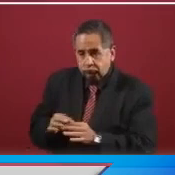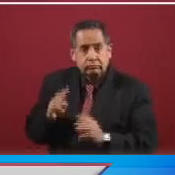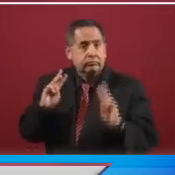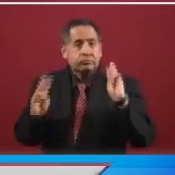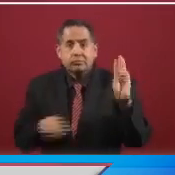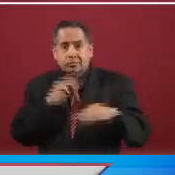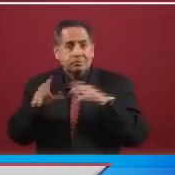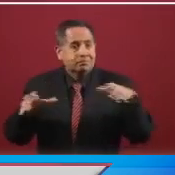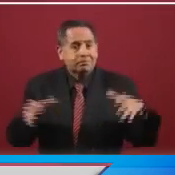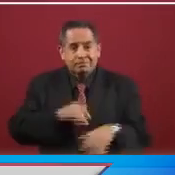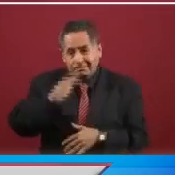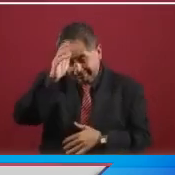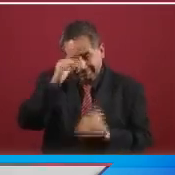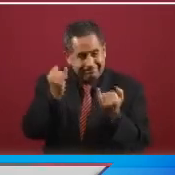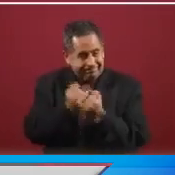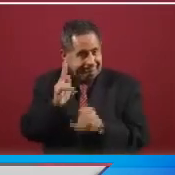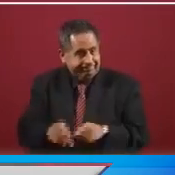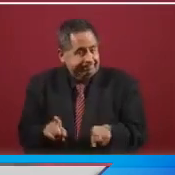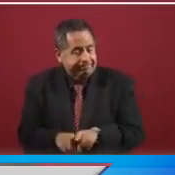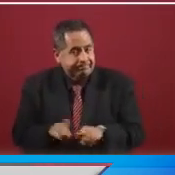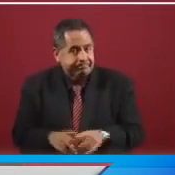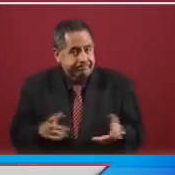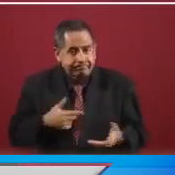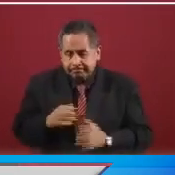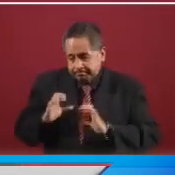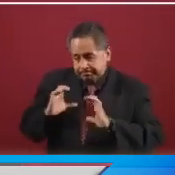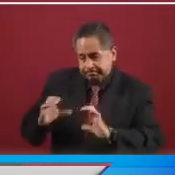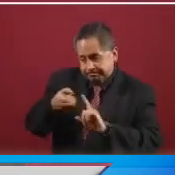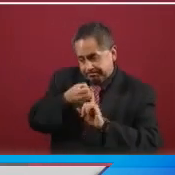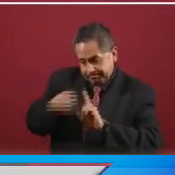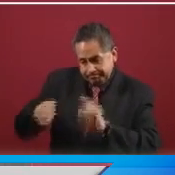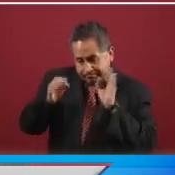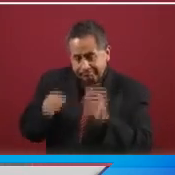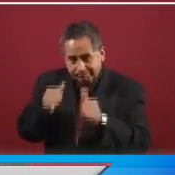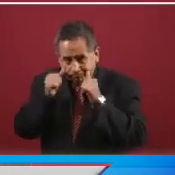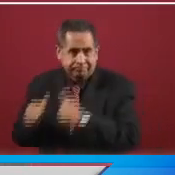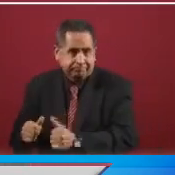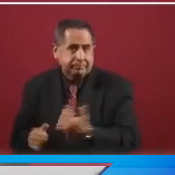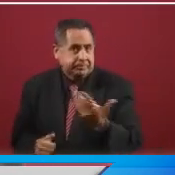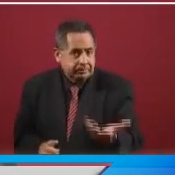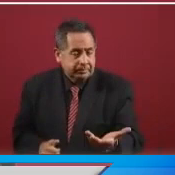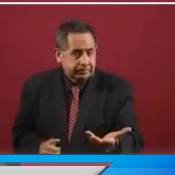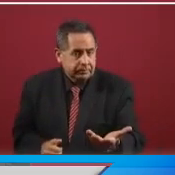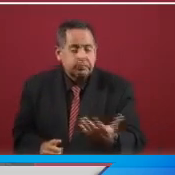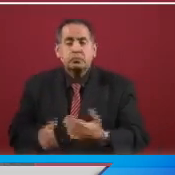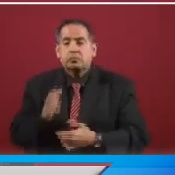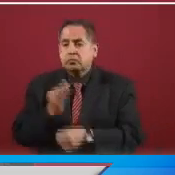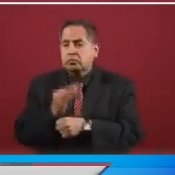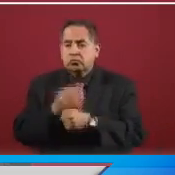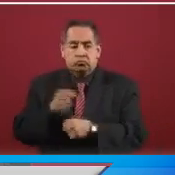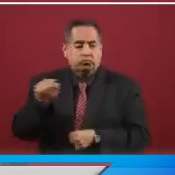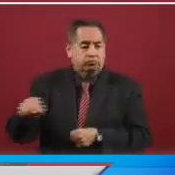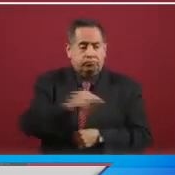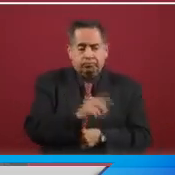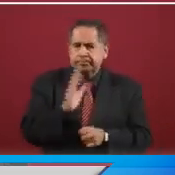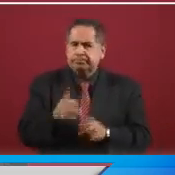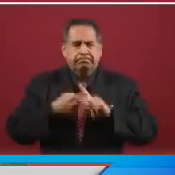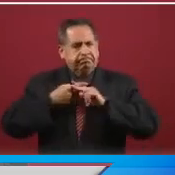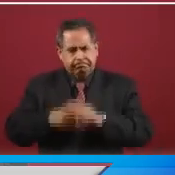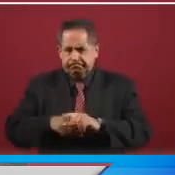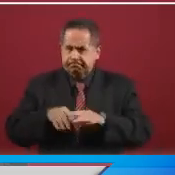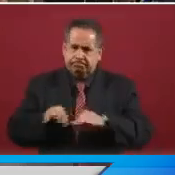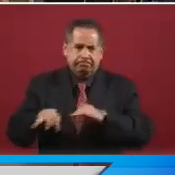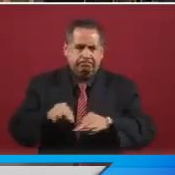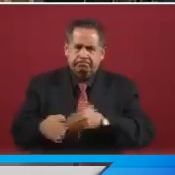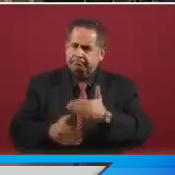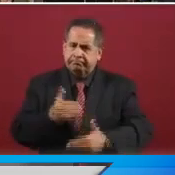de personas que proveen de los tráilers que transportan migrantes por todo el país. Ha crecido de manera significativa el flujo migratorio por los problemas